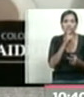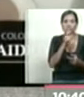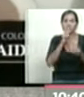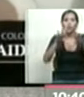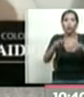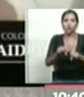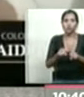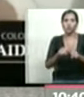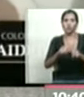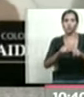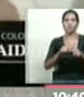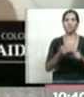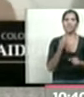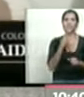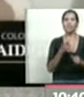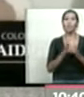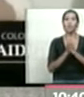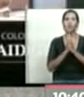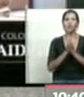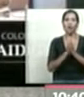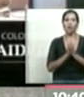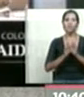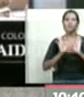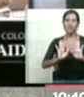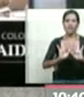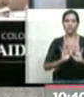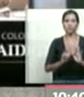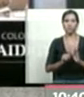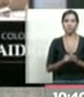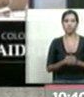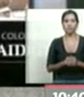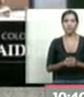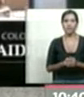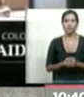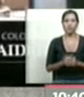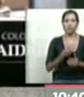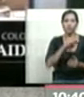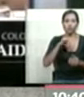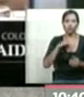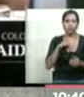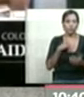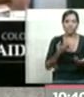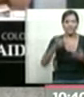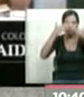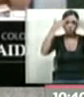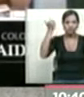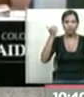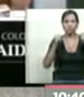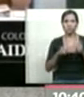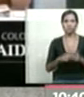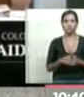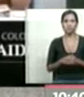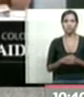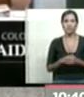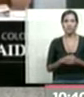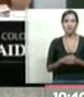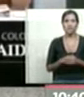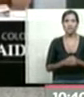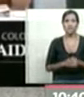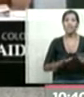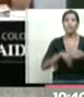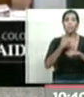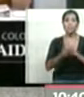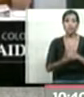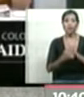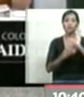nos mandaron a decir de que por favor frenáramos eso. Caímos en la inocencia. El plan que había era que le había ofrecido a Estados Unidos que